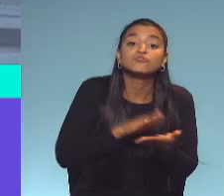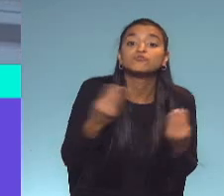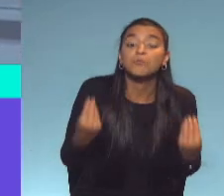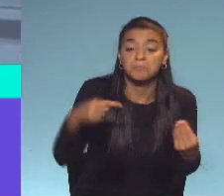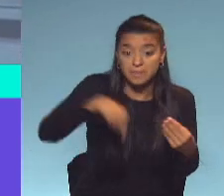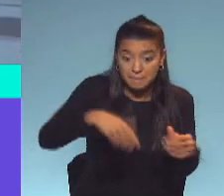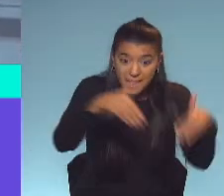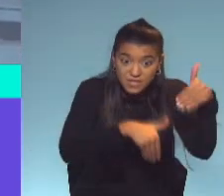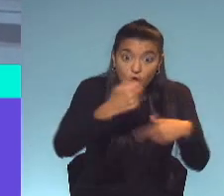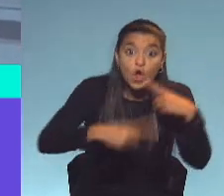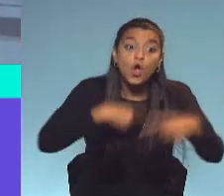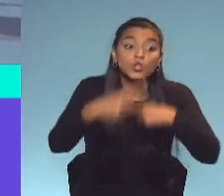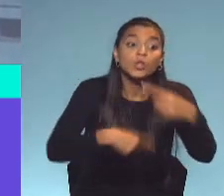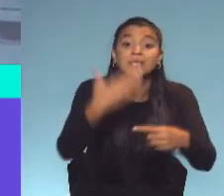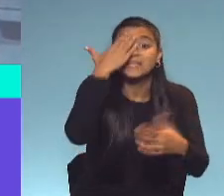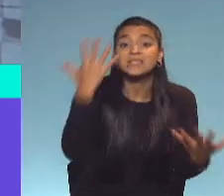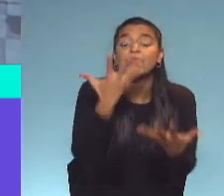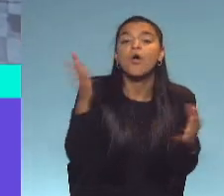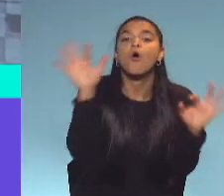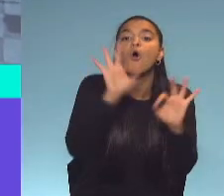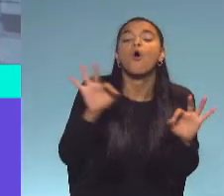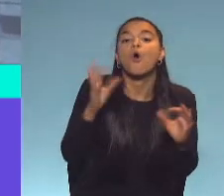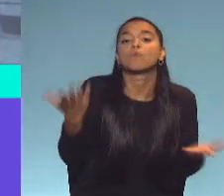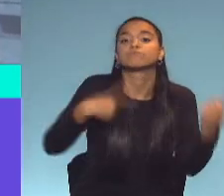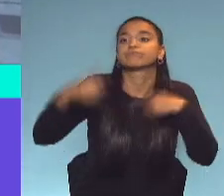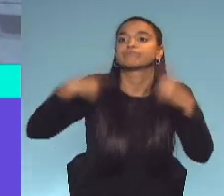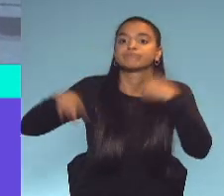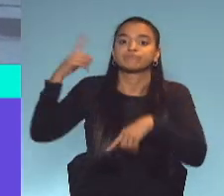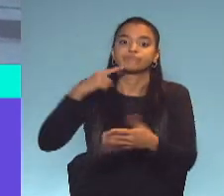esta presencialidad va a continuar estos 15 días o se va a volver atrás con el fallo de la justicia. ¿Irías al patio?